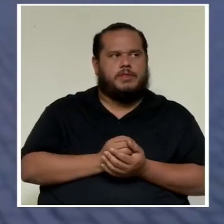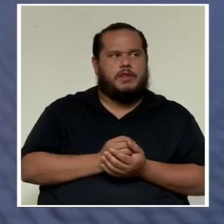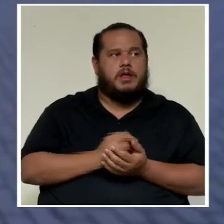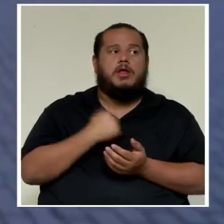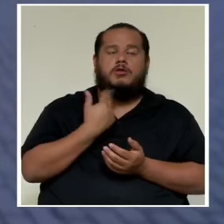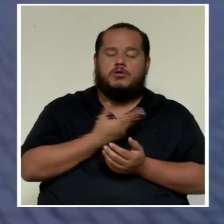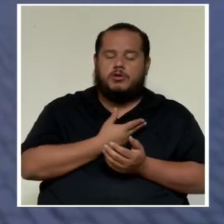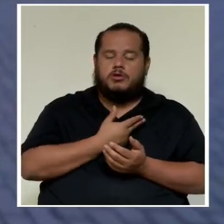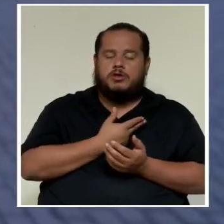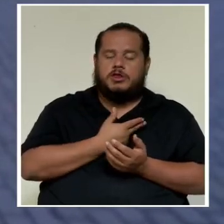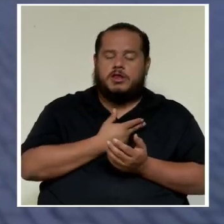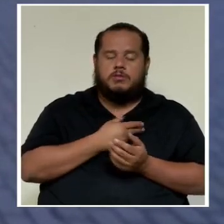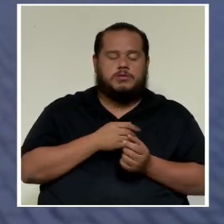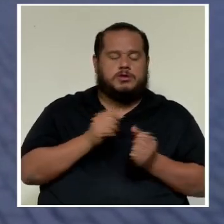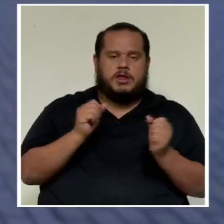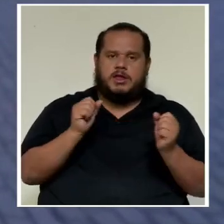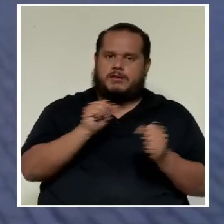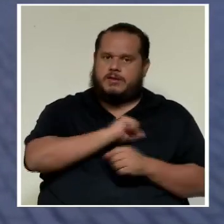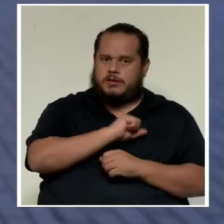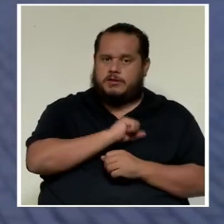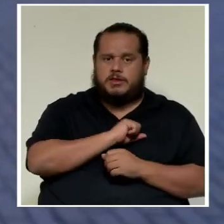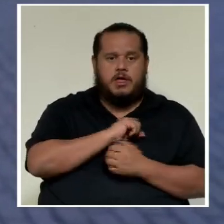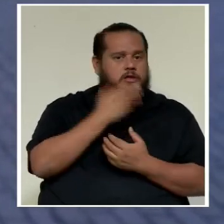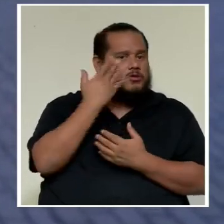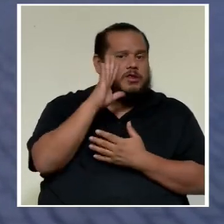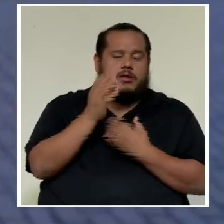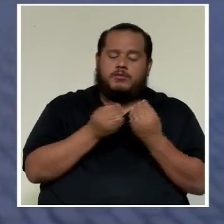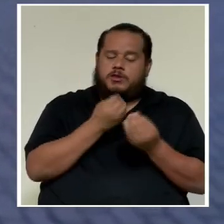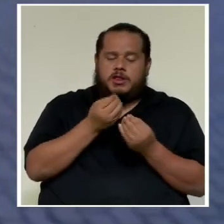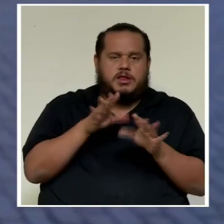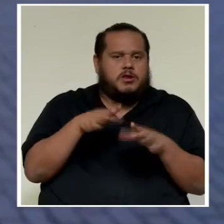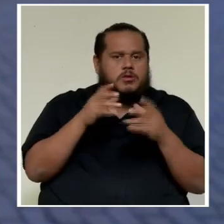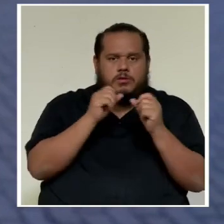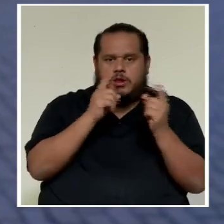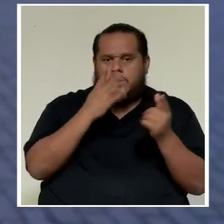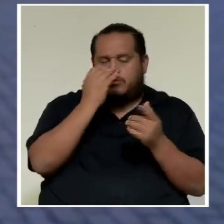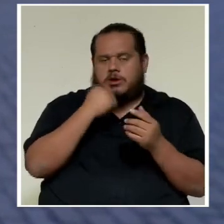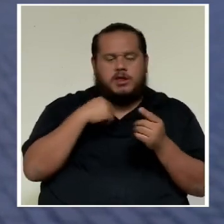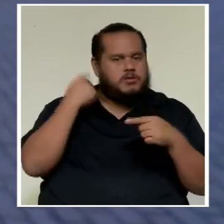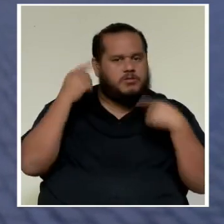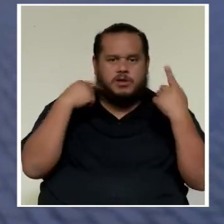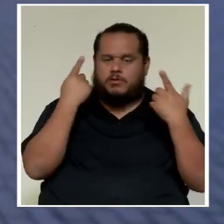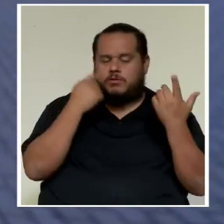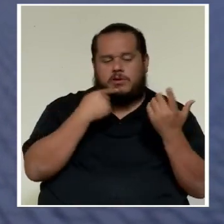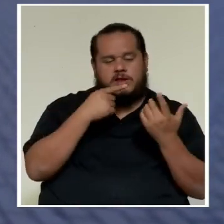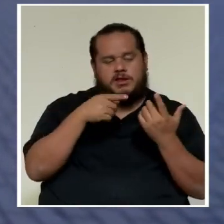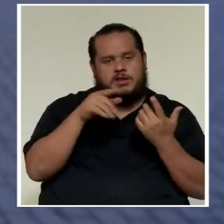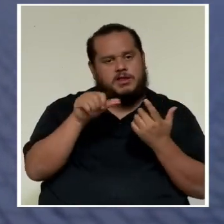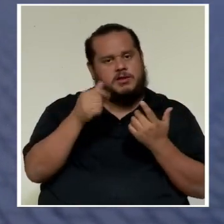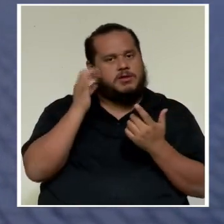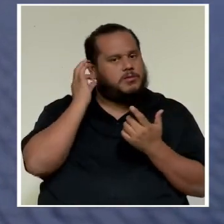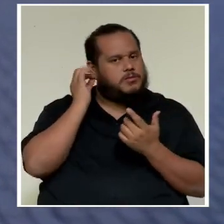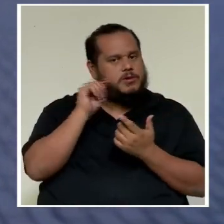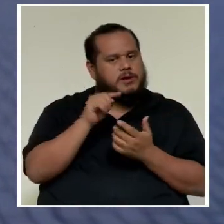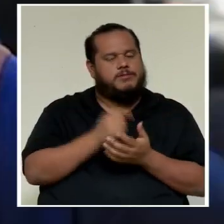Estamos conmocionados, no sabemos qué hacer ni cómo reaccionar porque es una locura, dice esta otra.